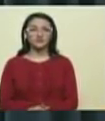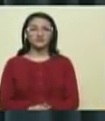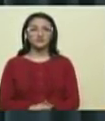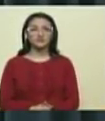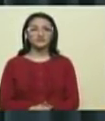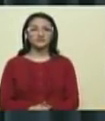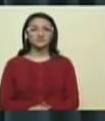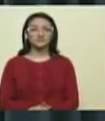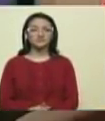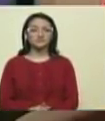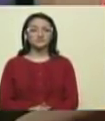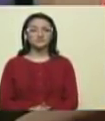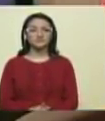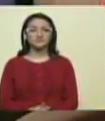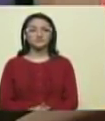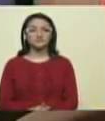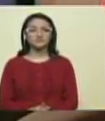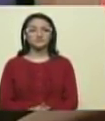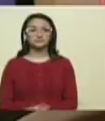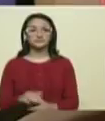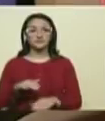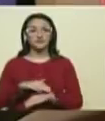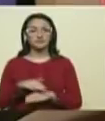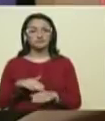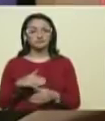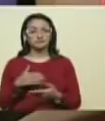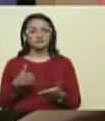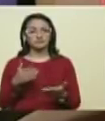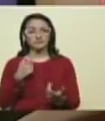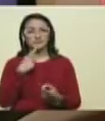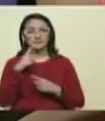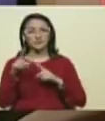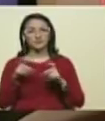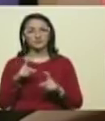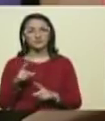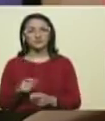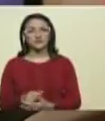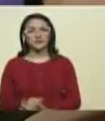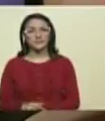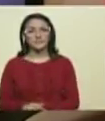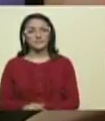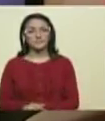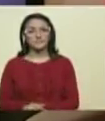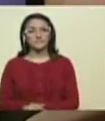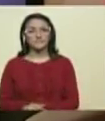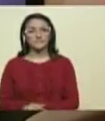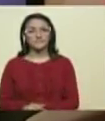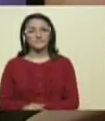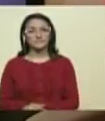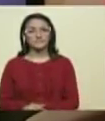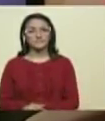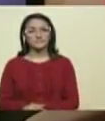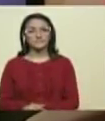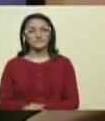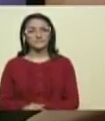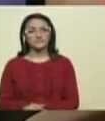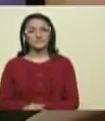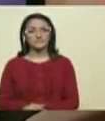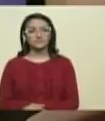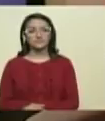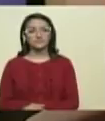Sí, ministro, buenas tardes. Por un lado le quería preguntar si nos puede ampliar sobre el tema